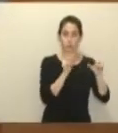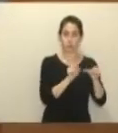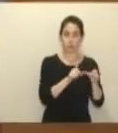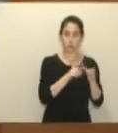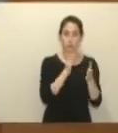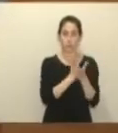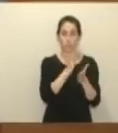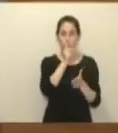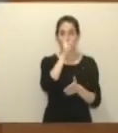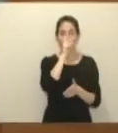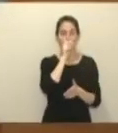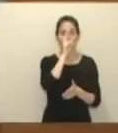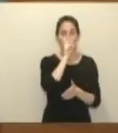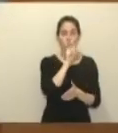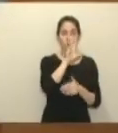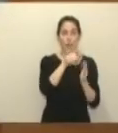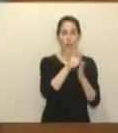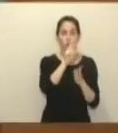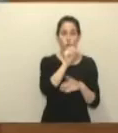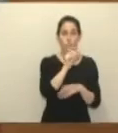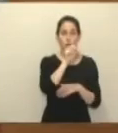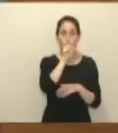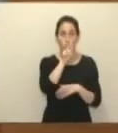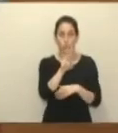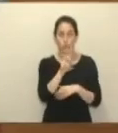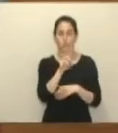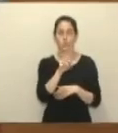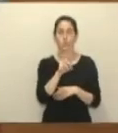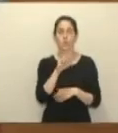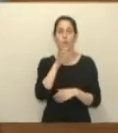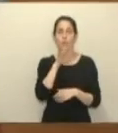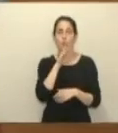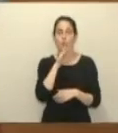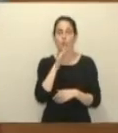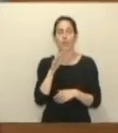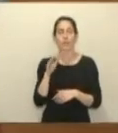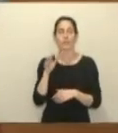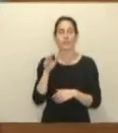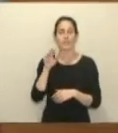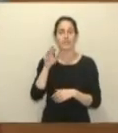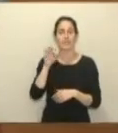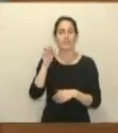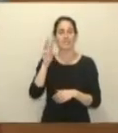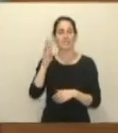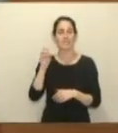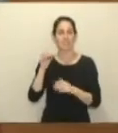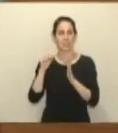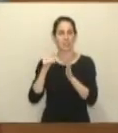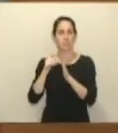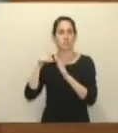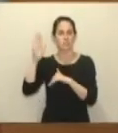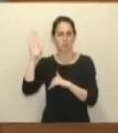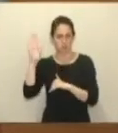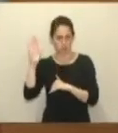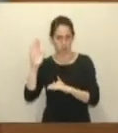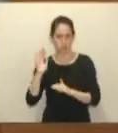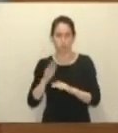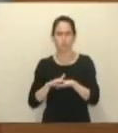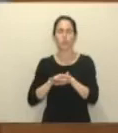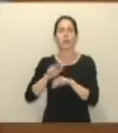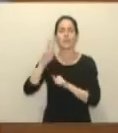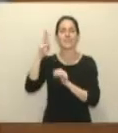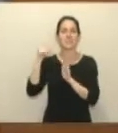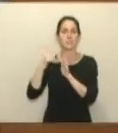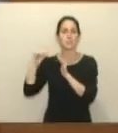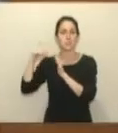curso 2000-2001 a los 3.332 niños que se han matriculado este año. Pero una